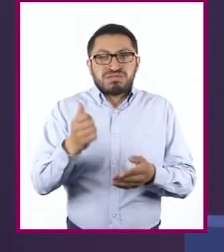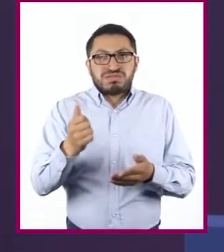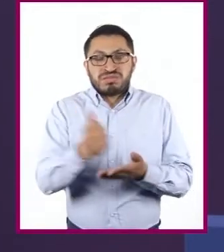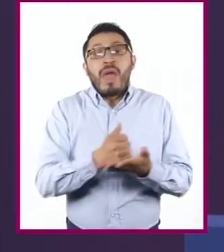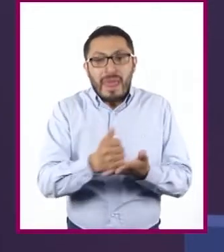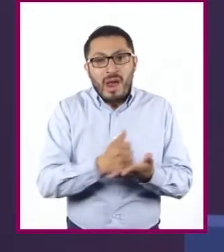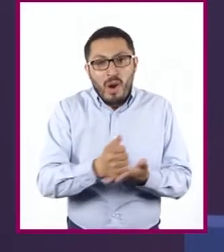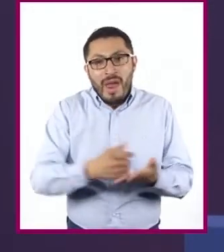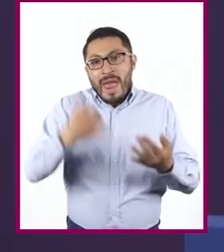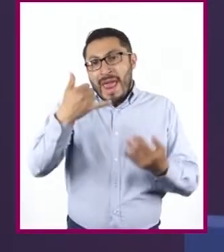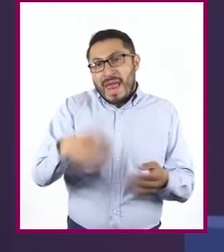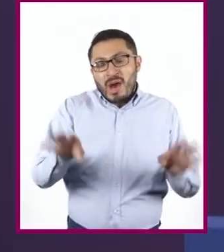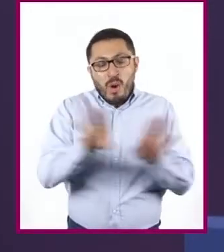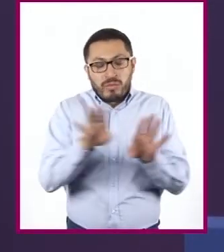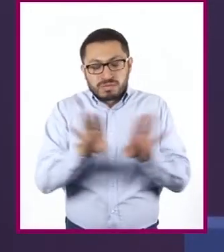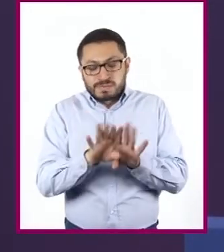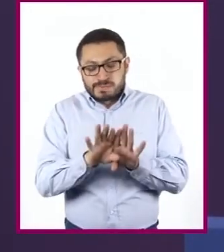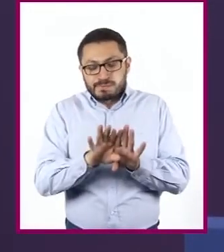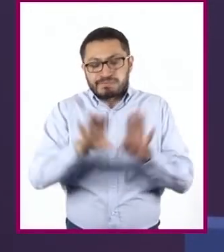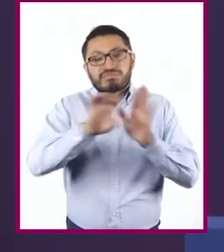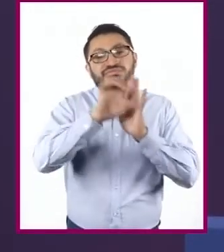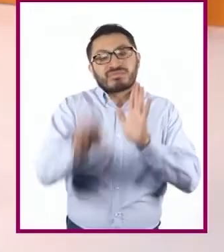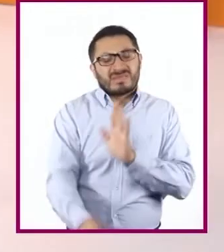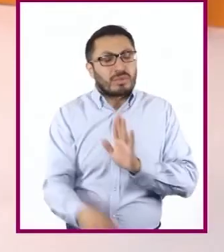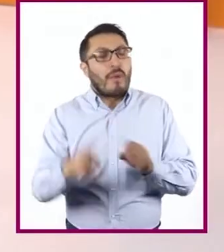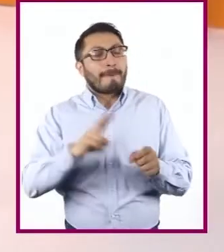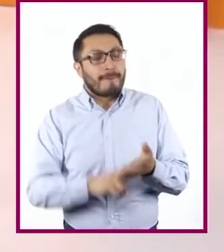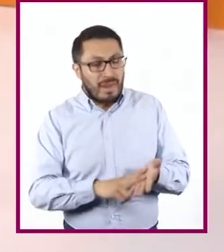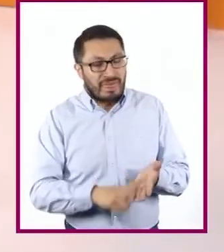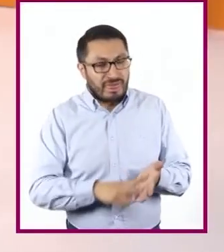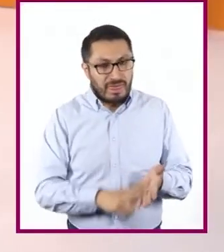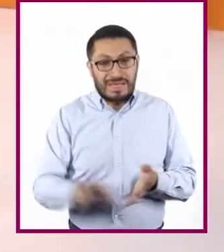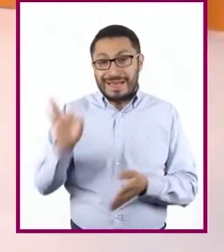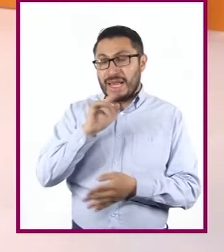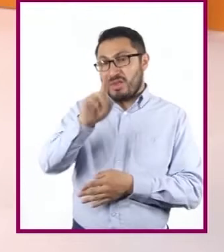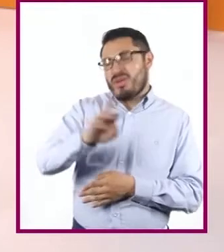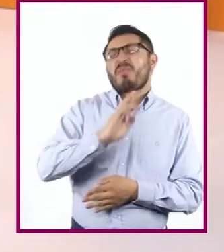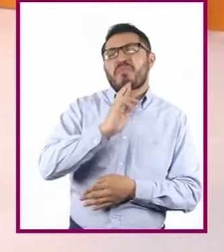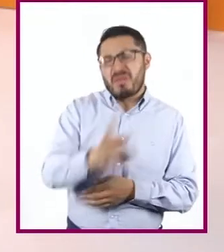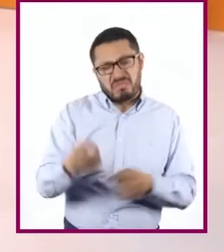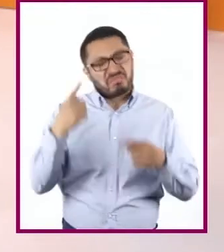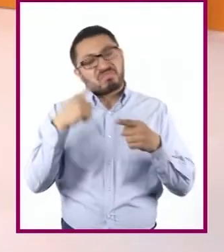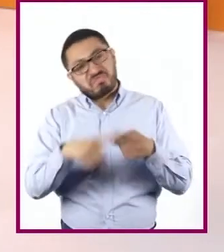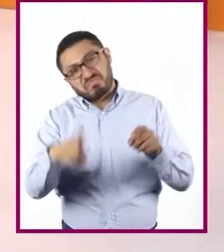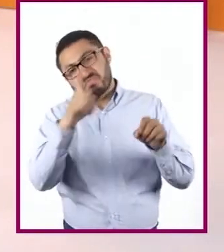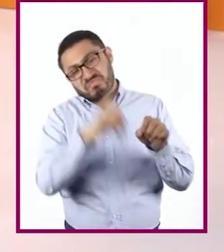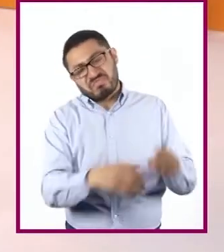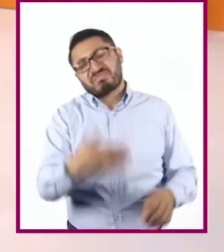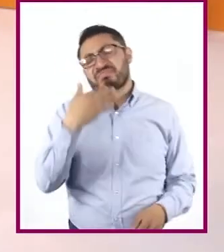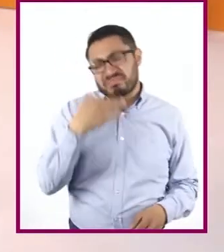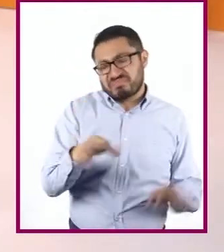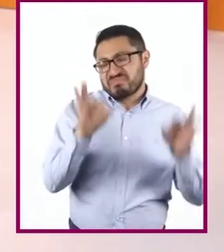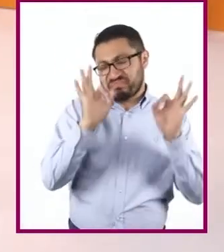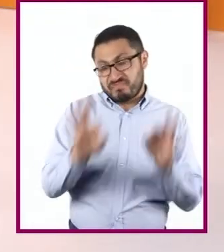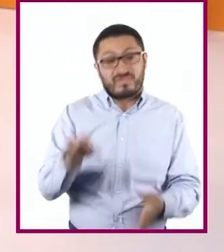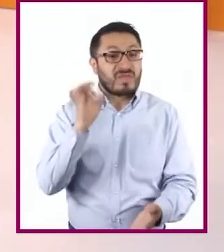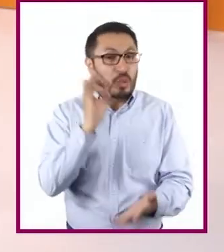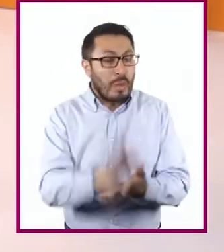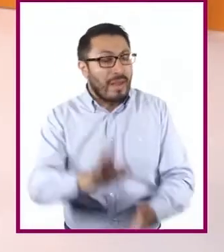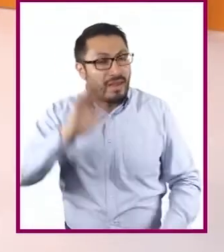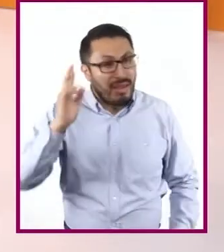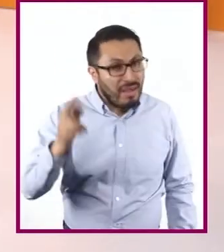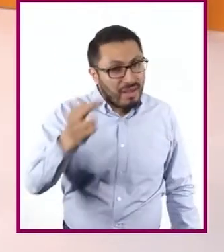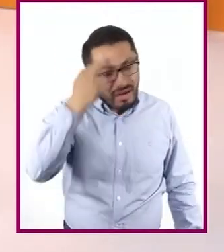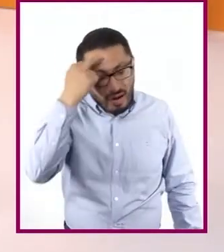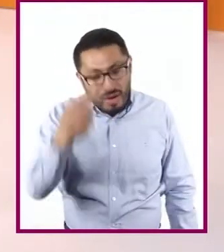para demostrar algo con color verde. Si prefieres utilizar otros colores, está bien. Solo procura que